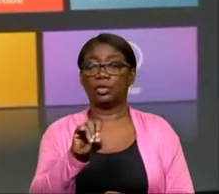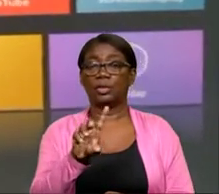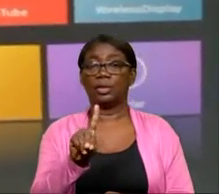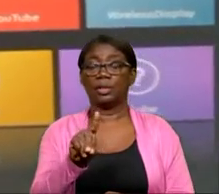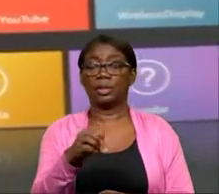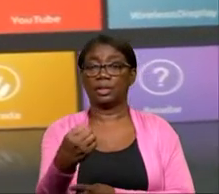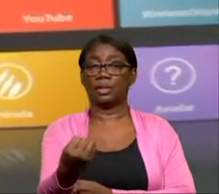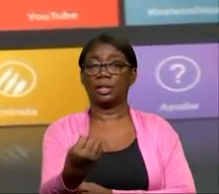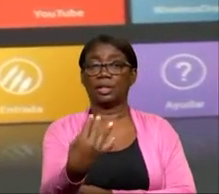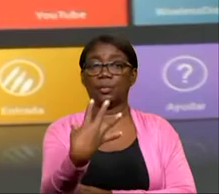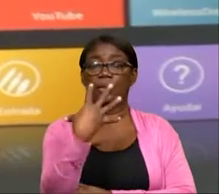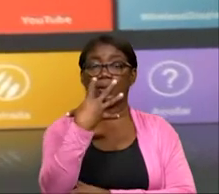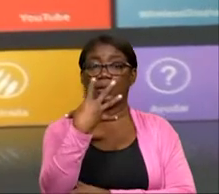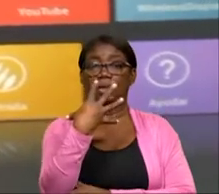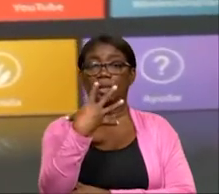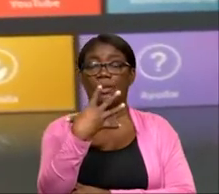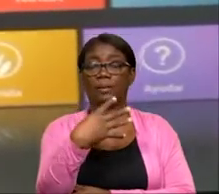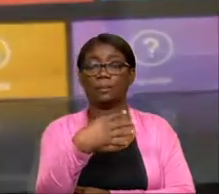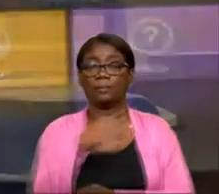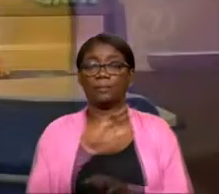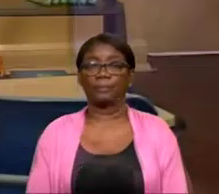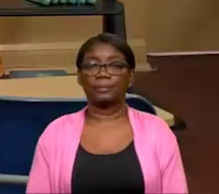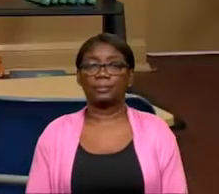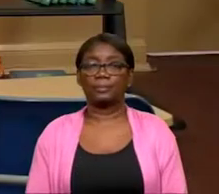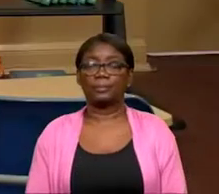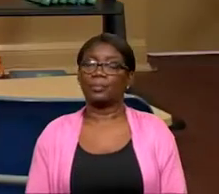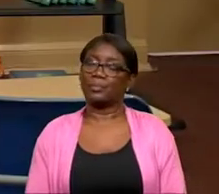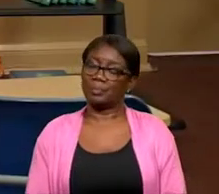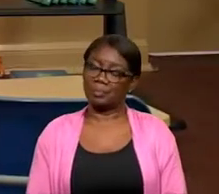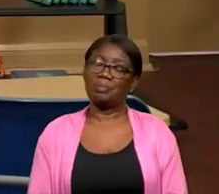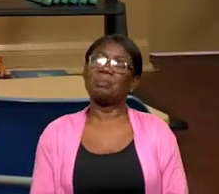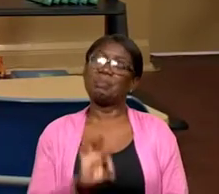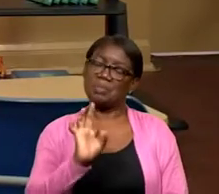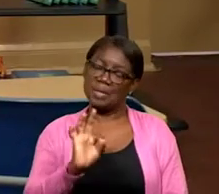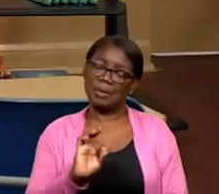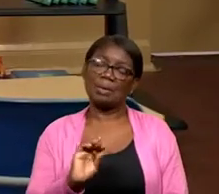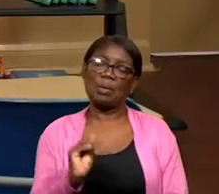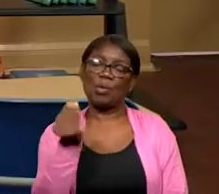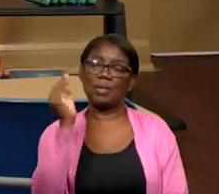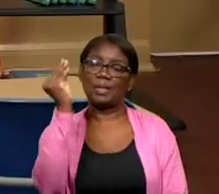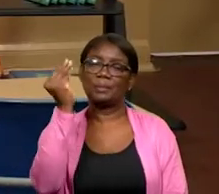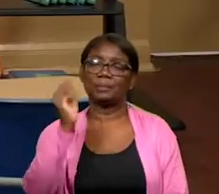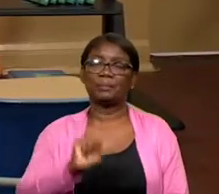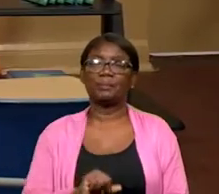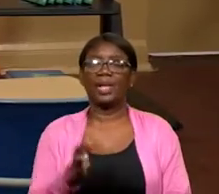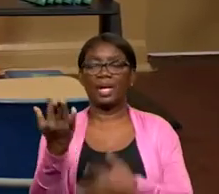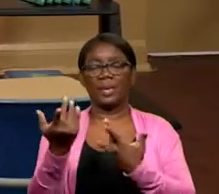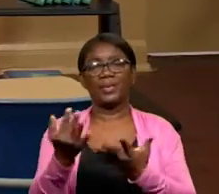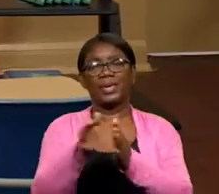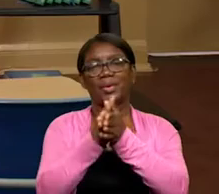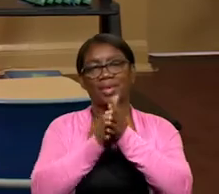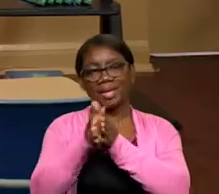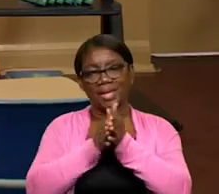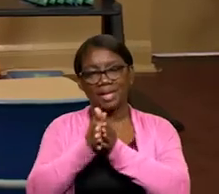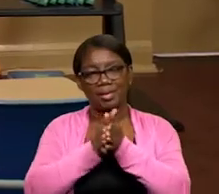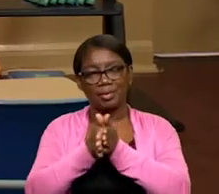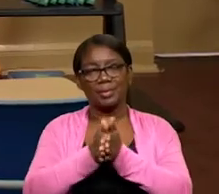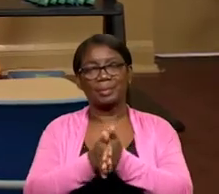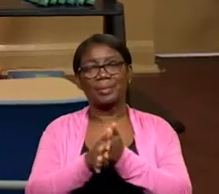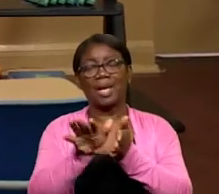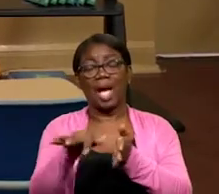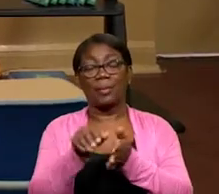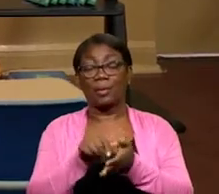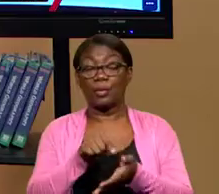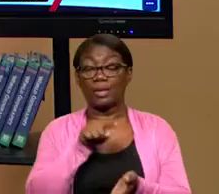iluminando. Vemos la iluminación del equipo. Bien, jóvenes, espero que hayan disfrutado lo que